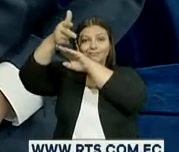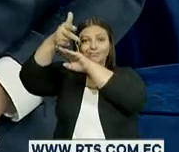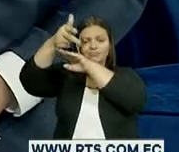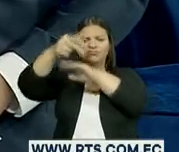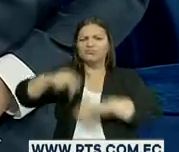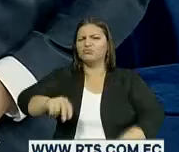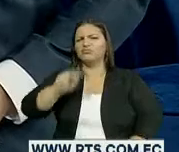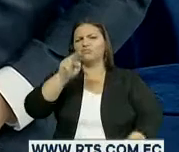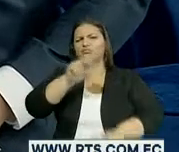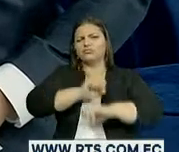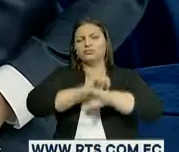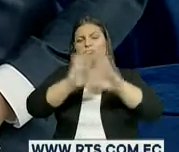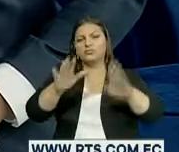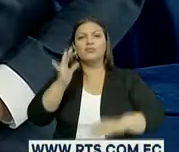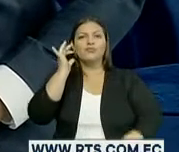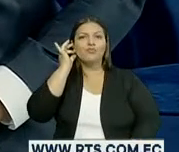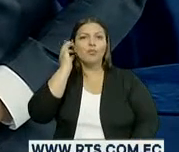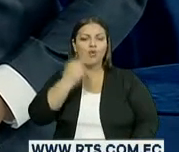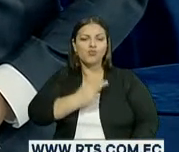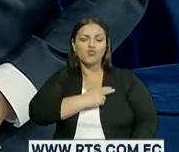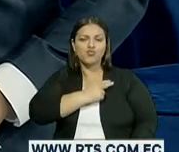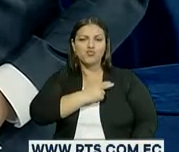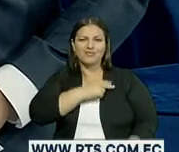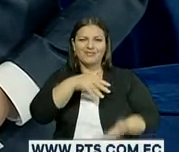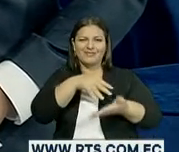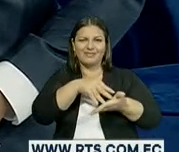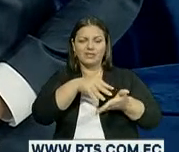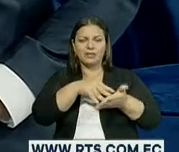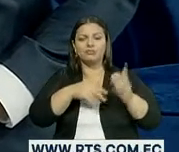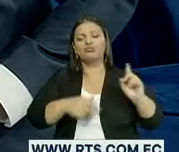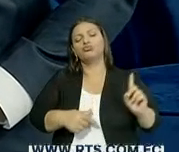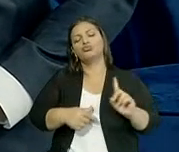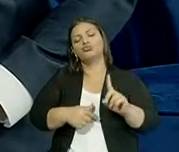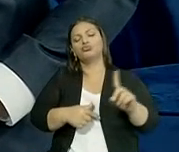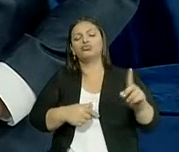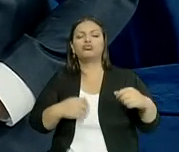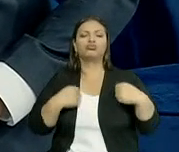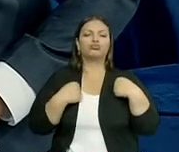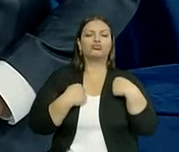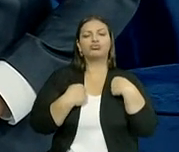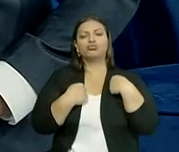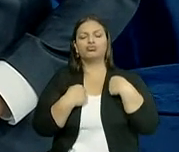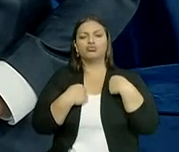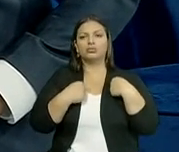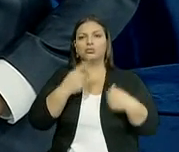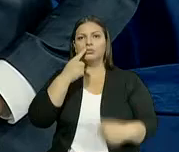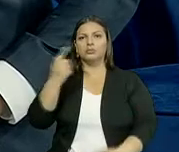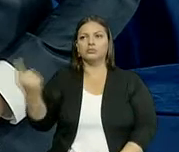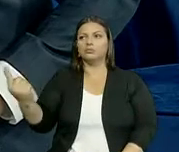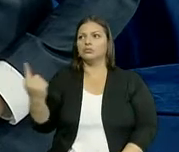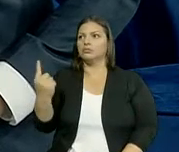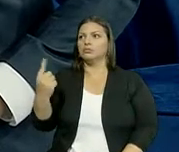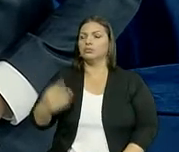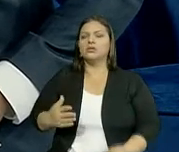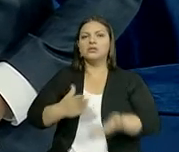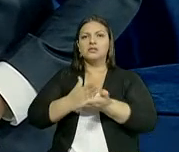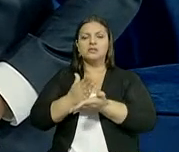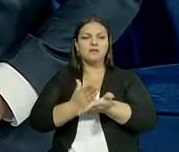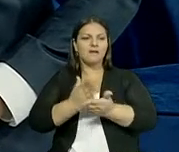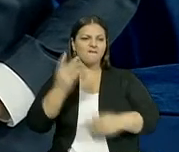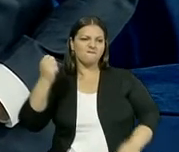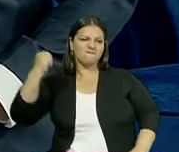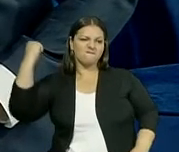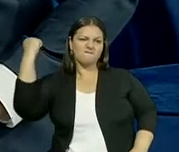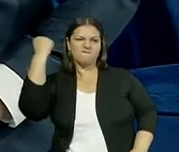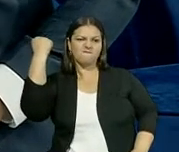joven universitaria fue abordada por un sujeto quien con cuchillo en mano procedió a robarle sus pertenencias. El suceso